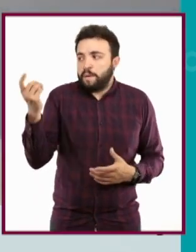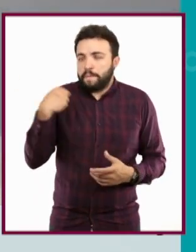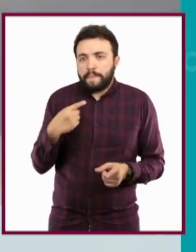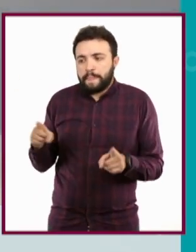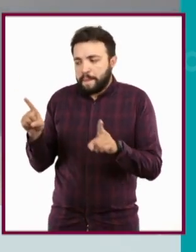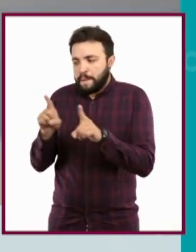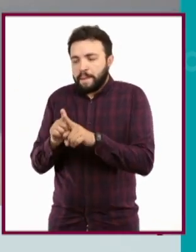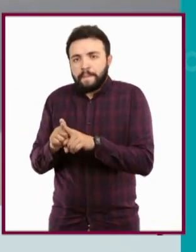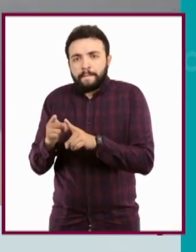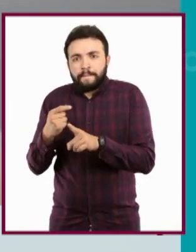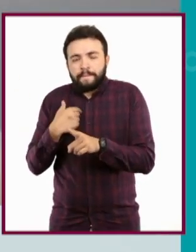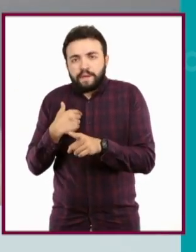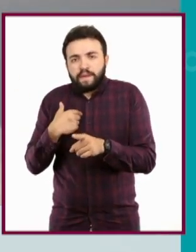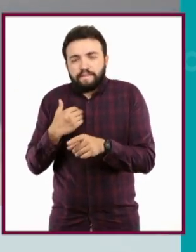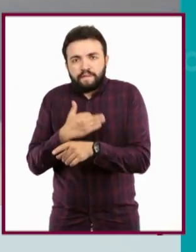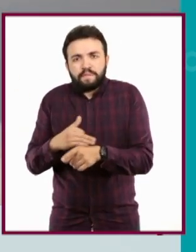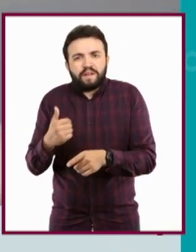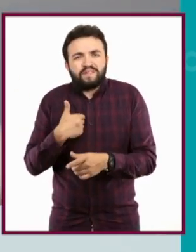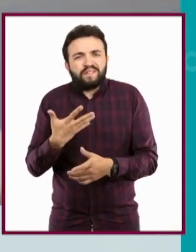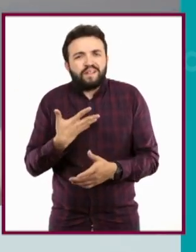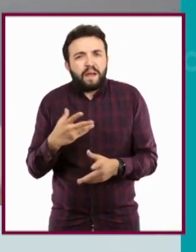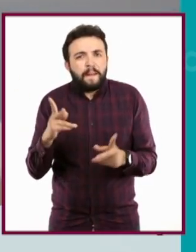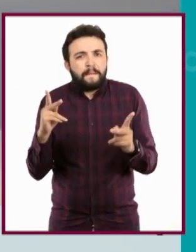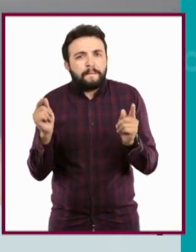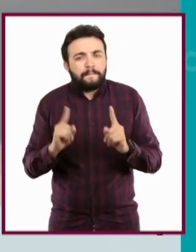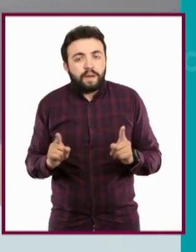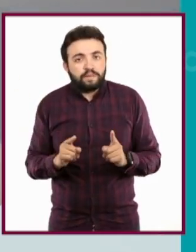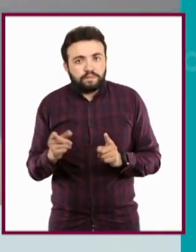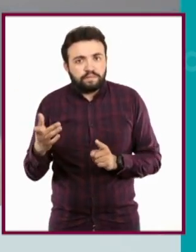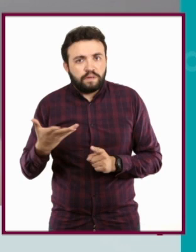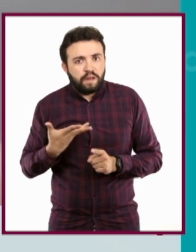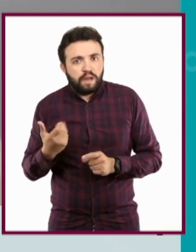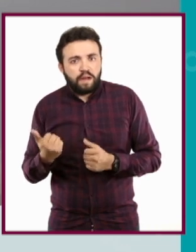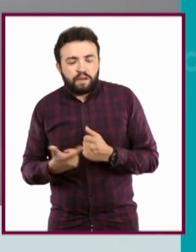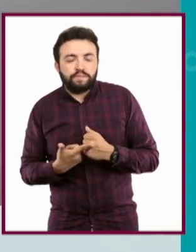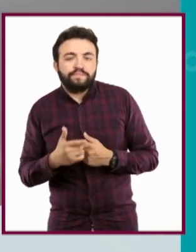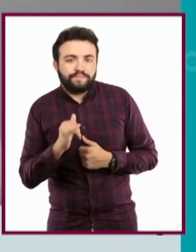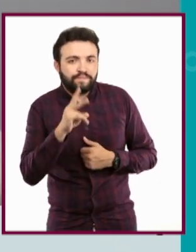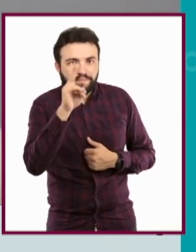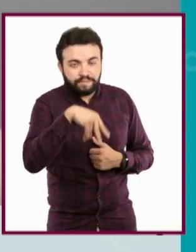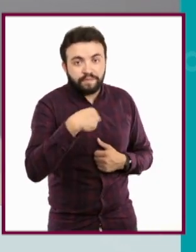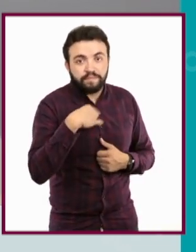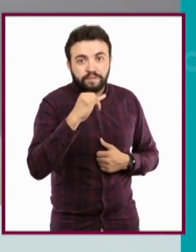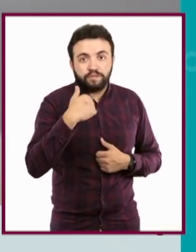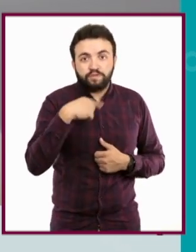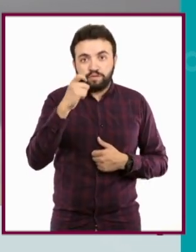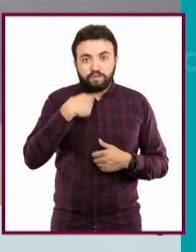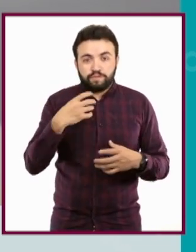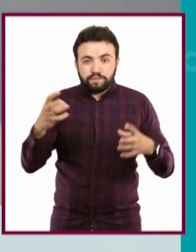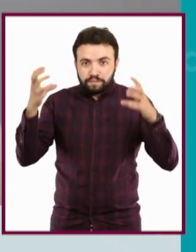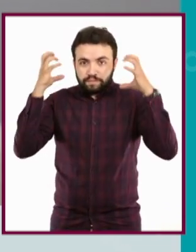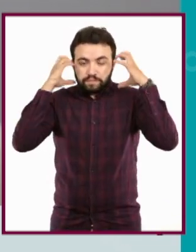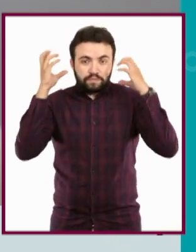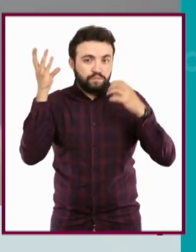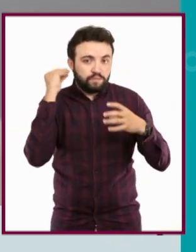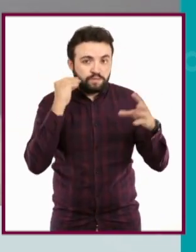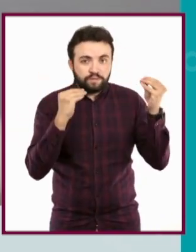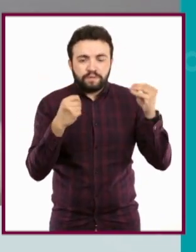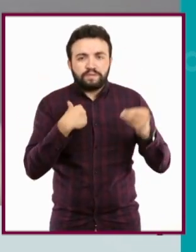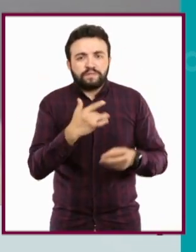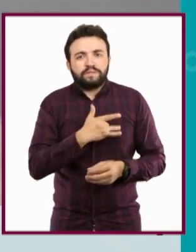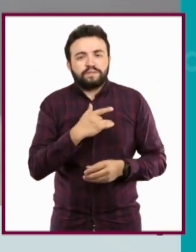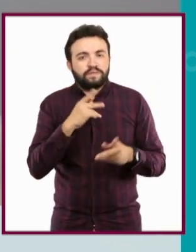El escuchar música me genera demasiada paz, me da tranquilidad. Darme unos 5 minutos, poner mi canción